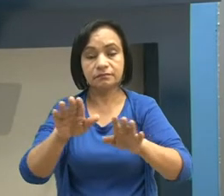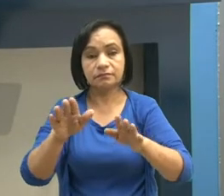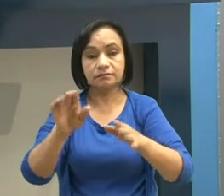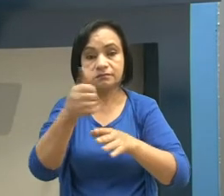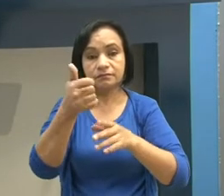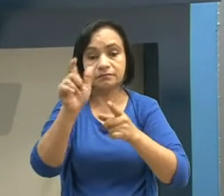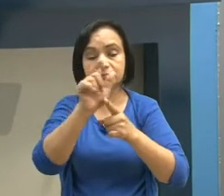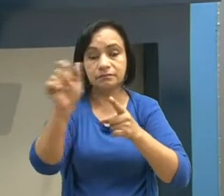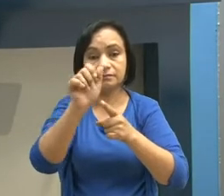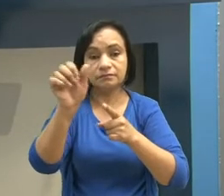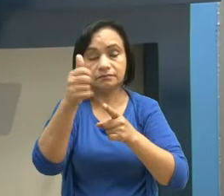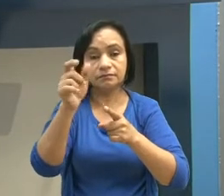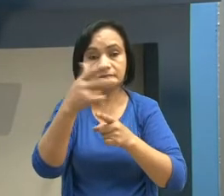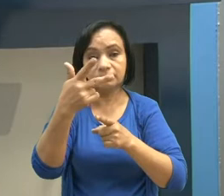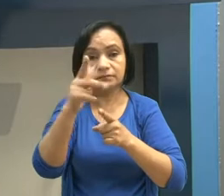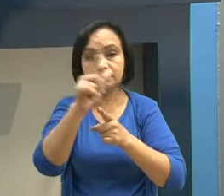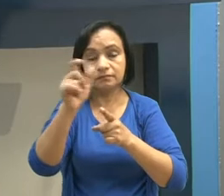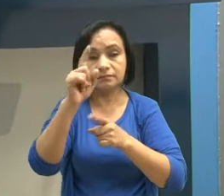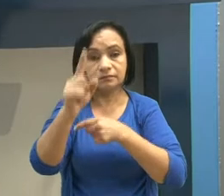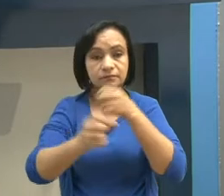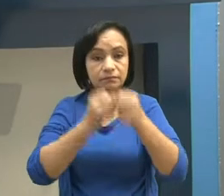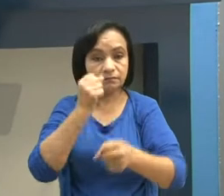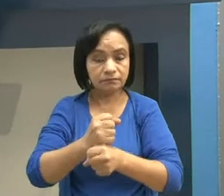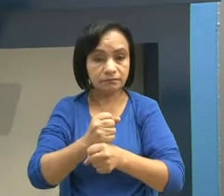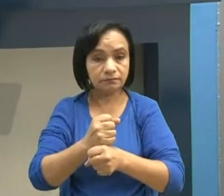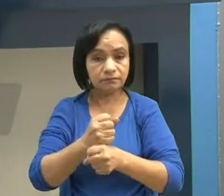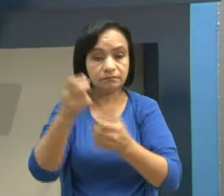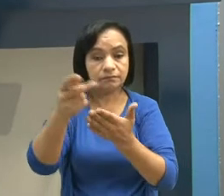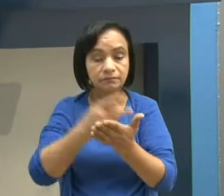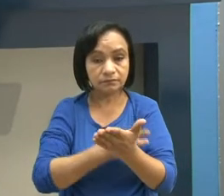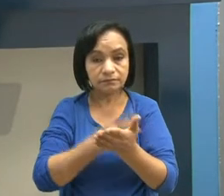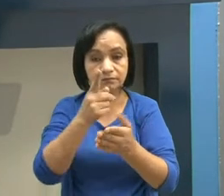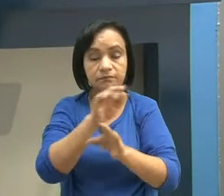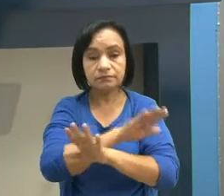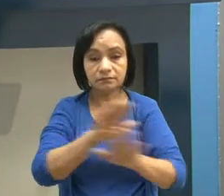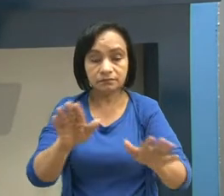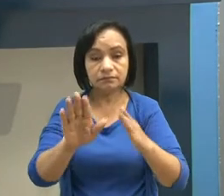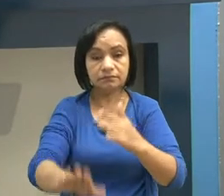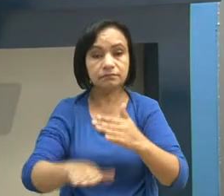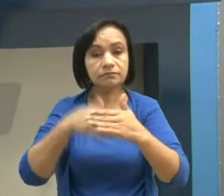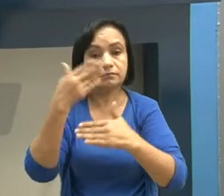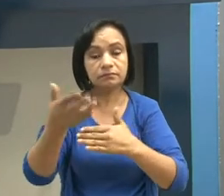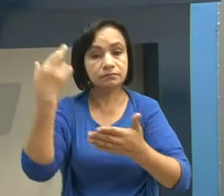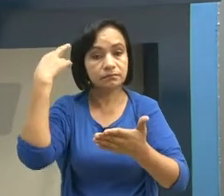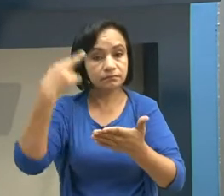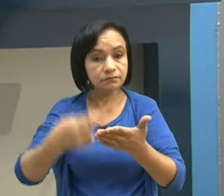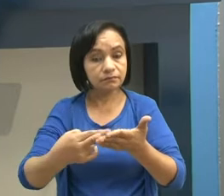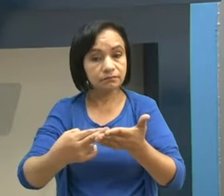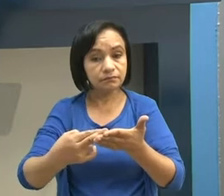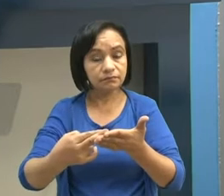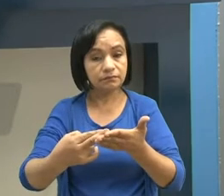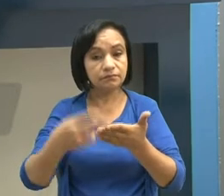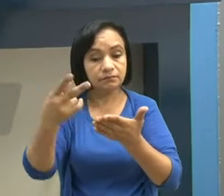de seis meses, 8 meses, a veces hasta el año. No, ya que el proyecto ha sido finalizado, porque después recordemos que en el